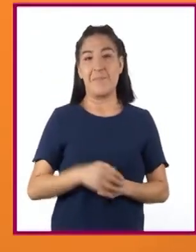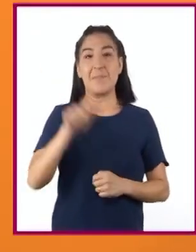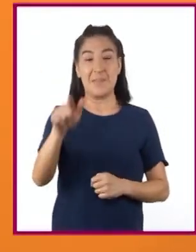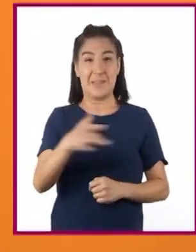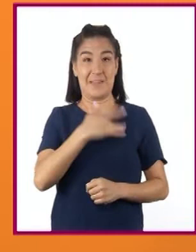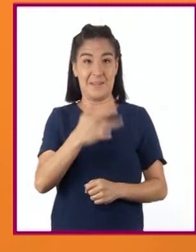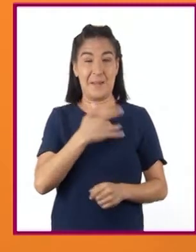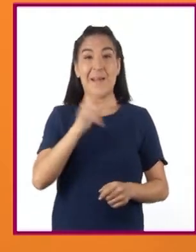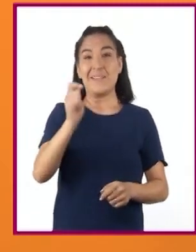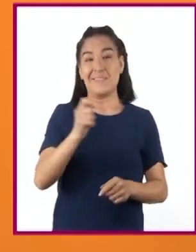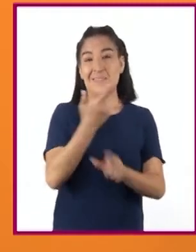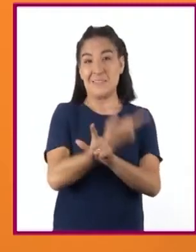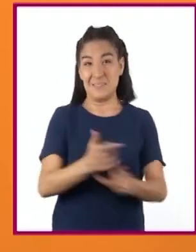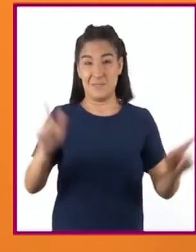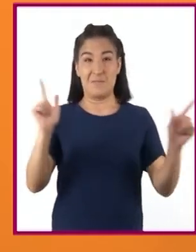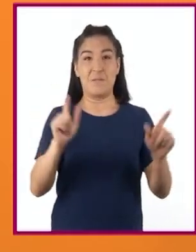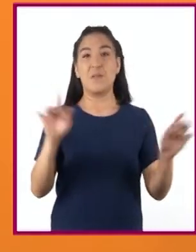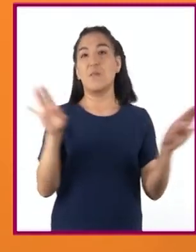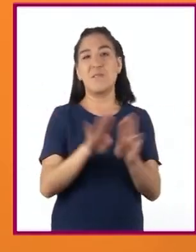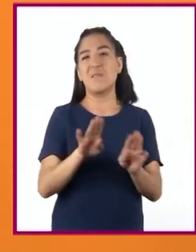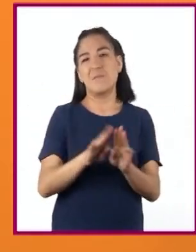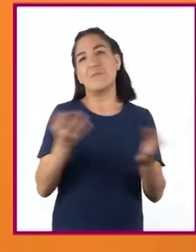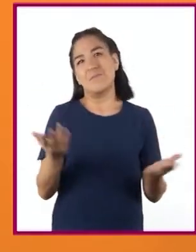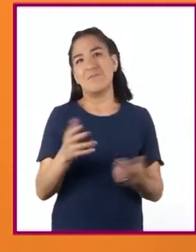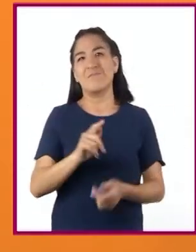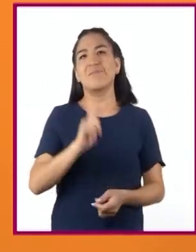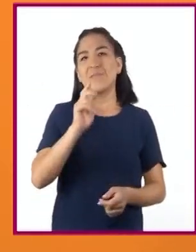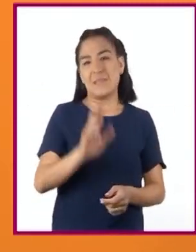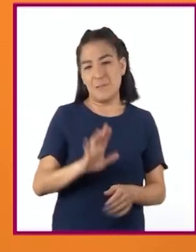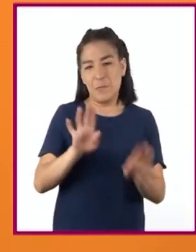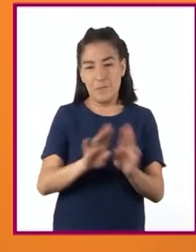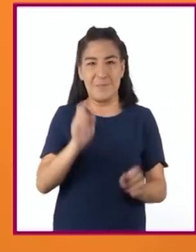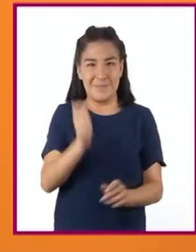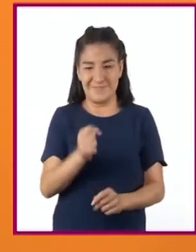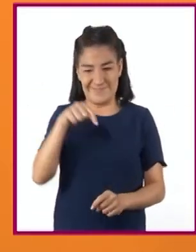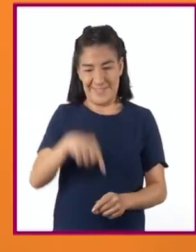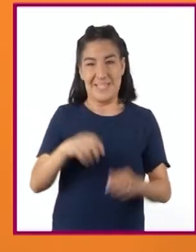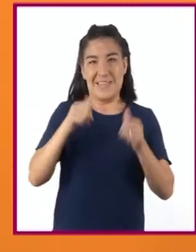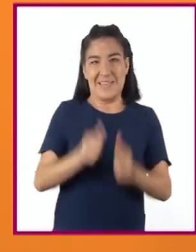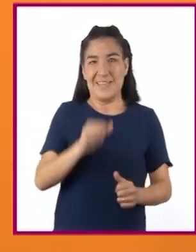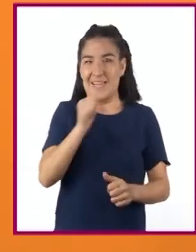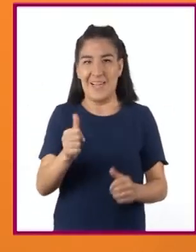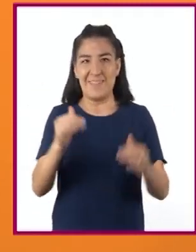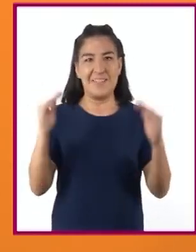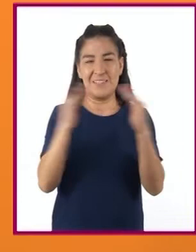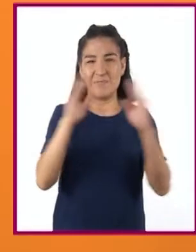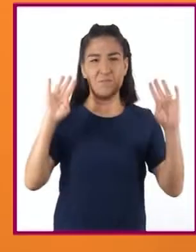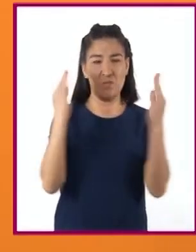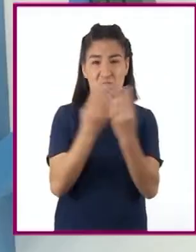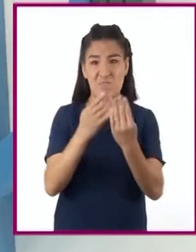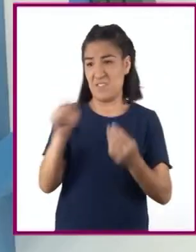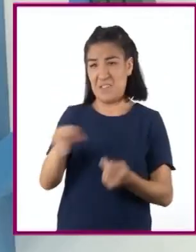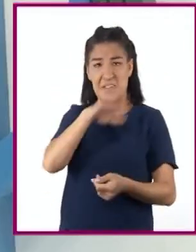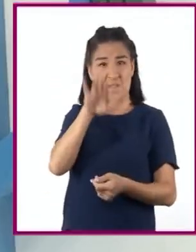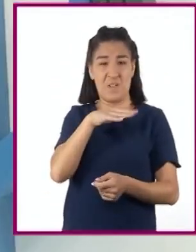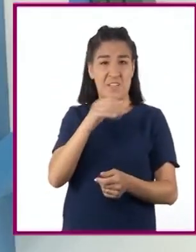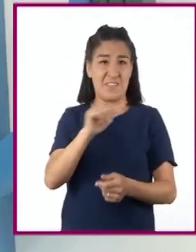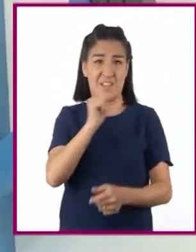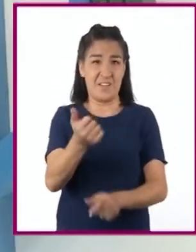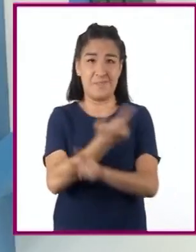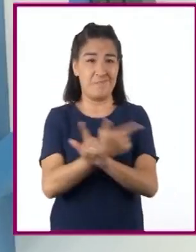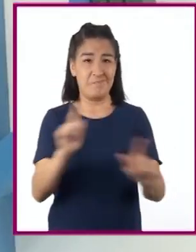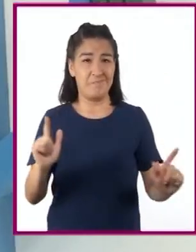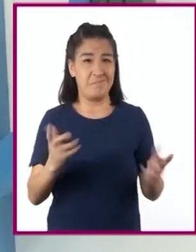que ser libre es no estar encerrado en un lugar, entonces, ¿el elefante no es libre?